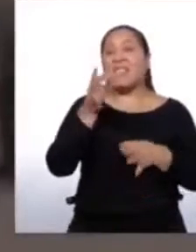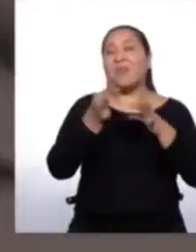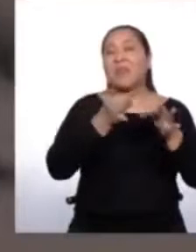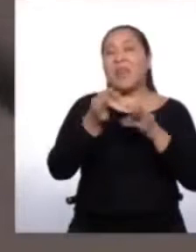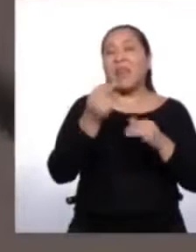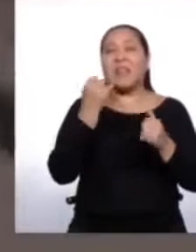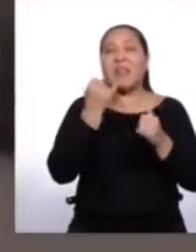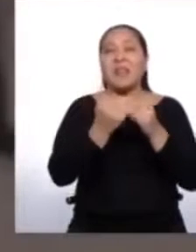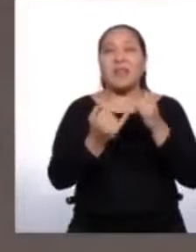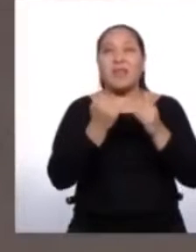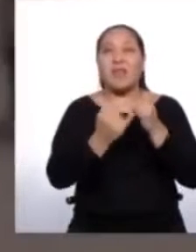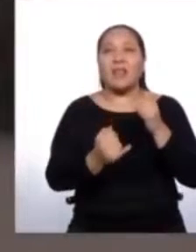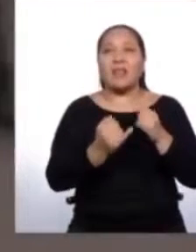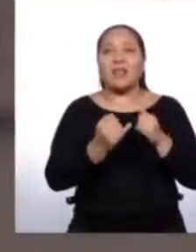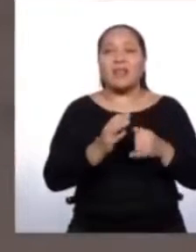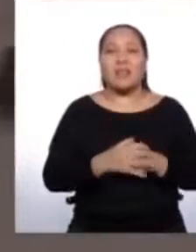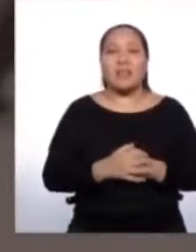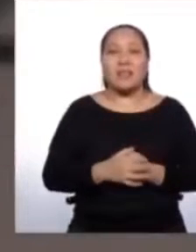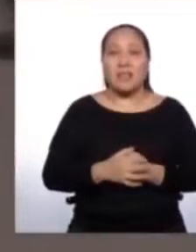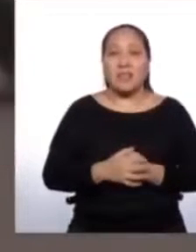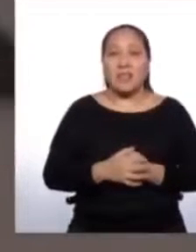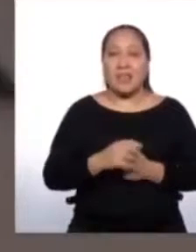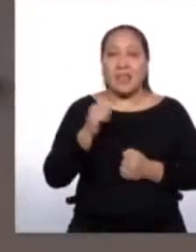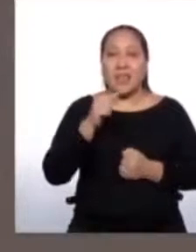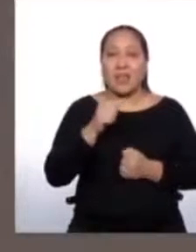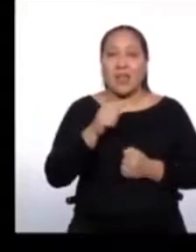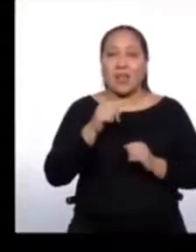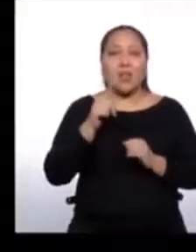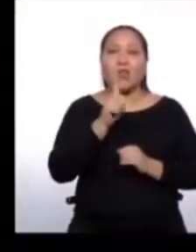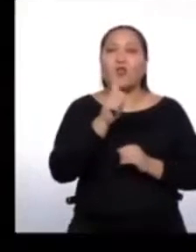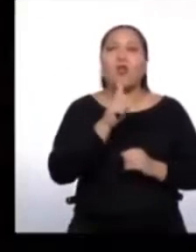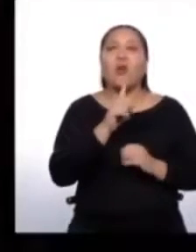nosotros siendo menos importantes que nuestros objetos.